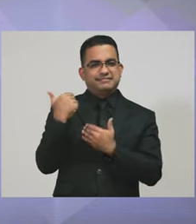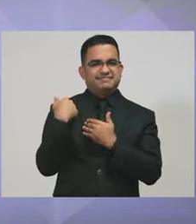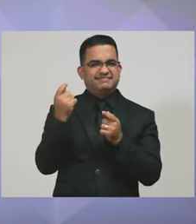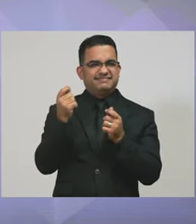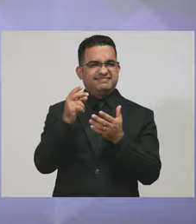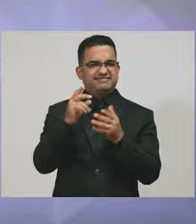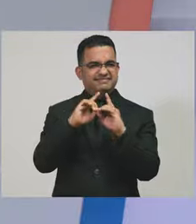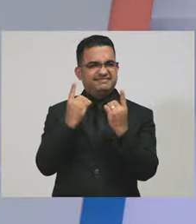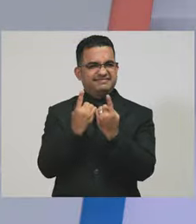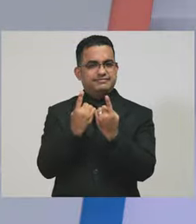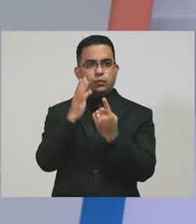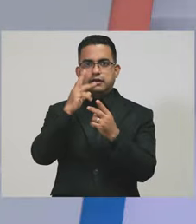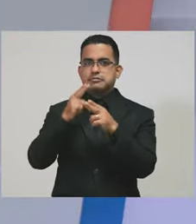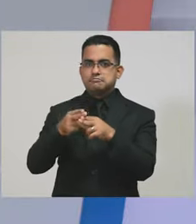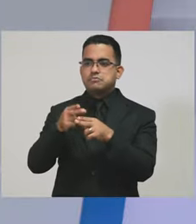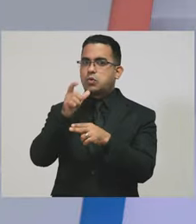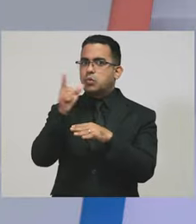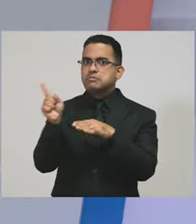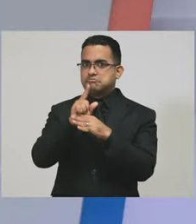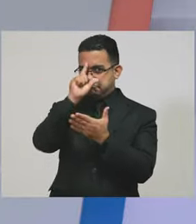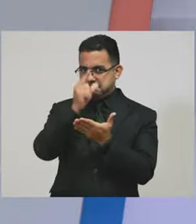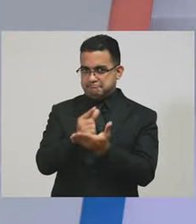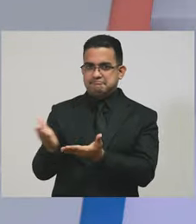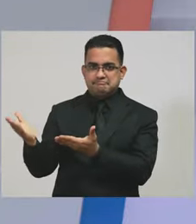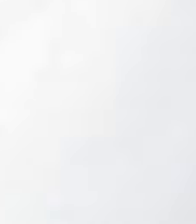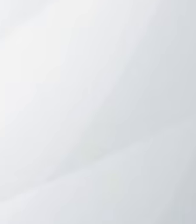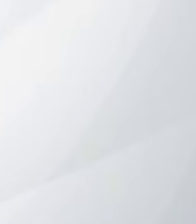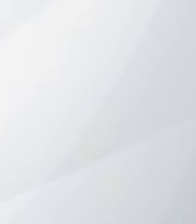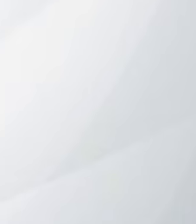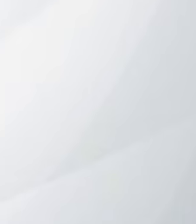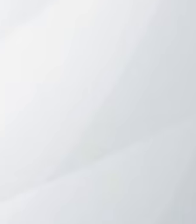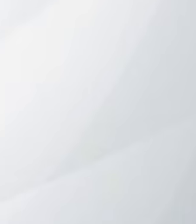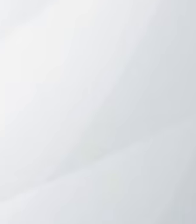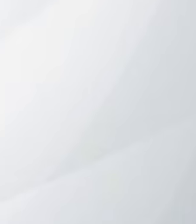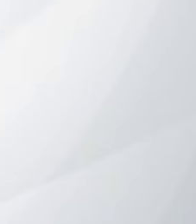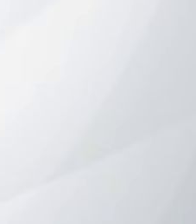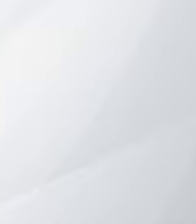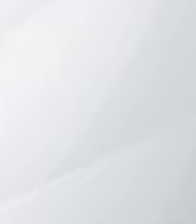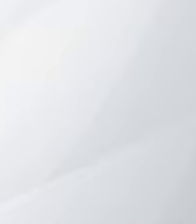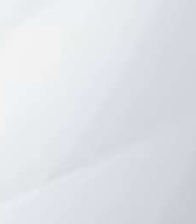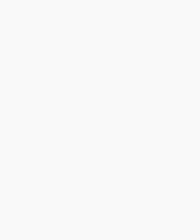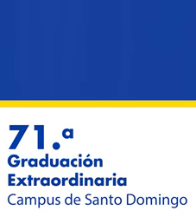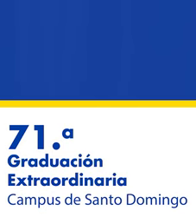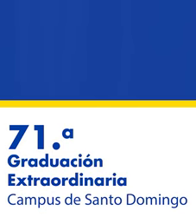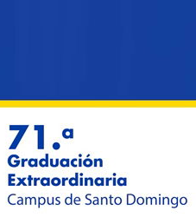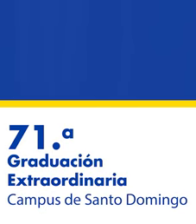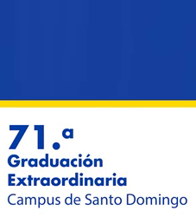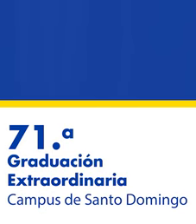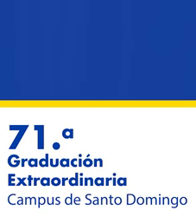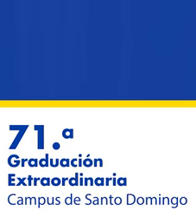decano de posgrado nombrar a la graduada del programa de ese nivel magíster en mercadotecnia